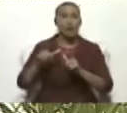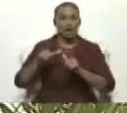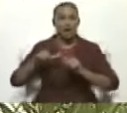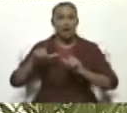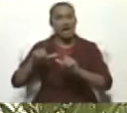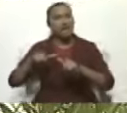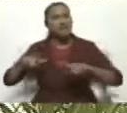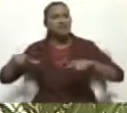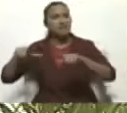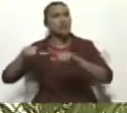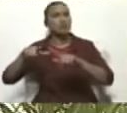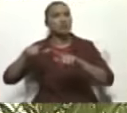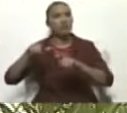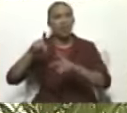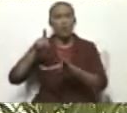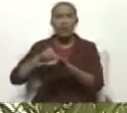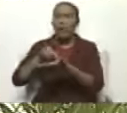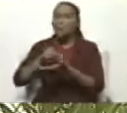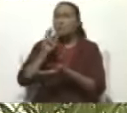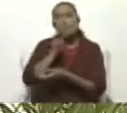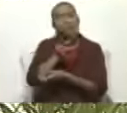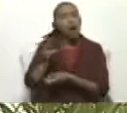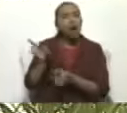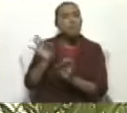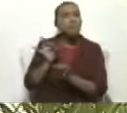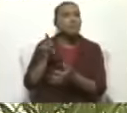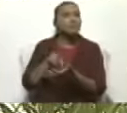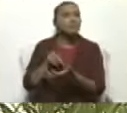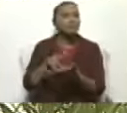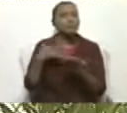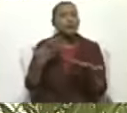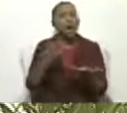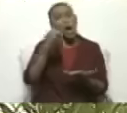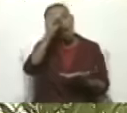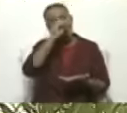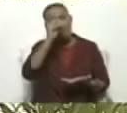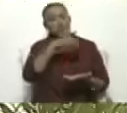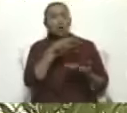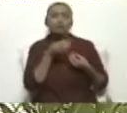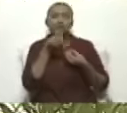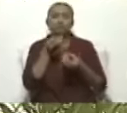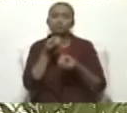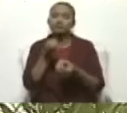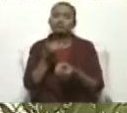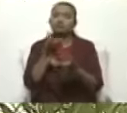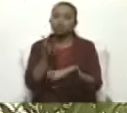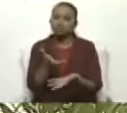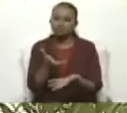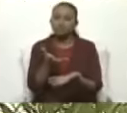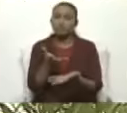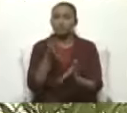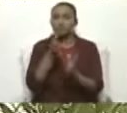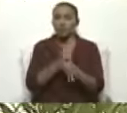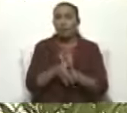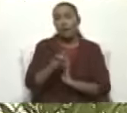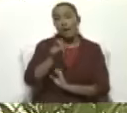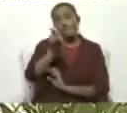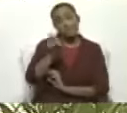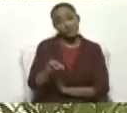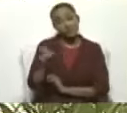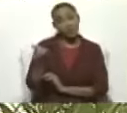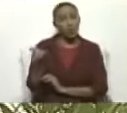evidenció esa participación. ¿Qué opinión al respecto puede dar cuando a su vez integrantes que integran esta